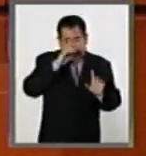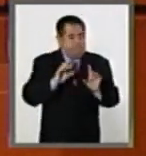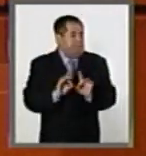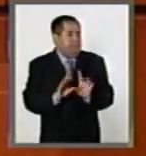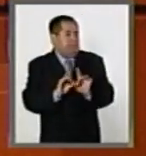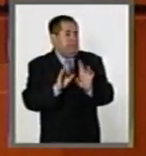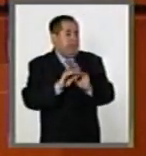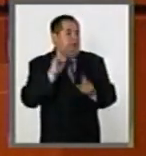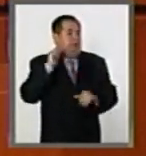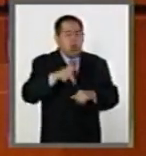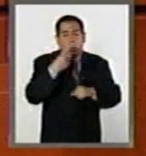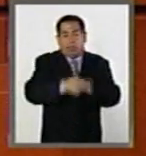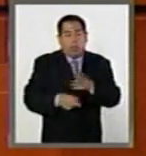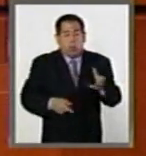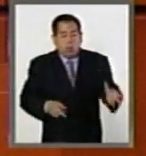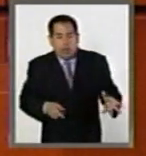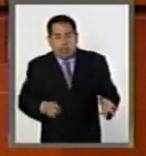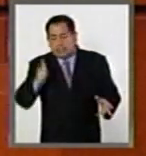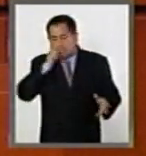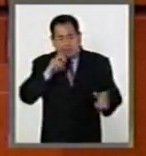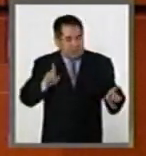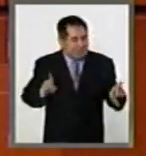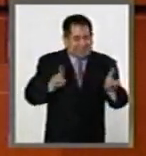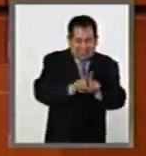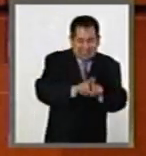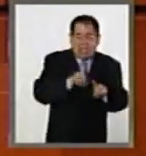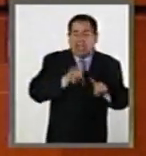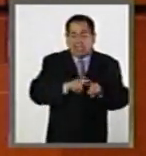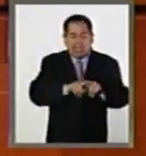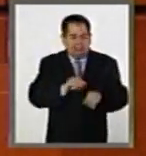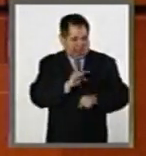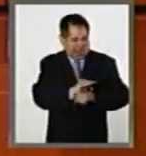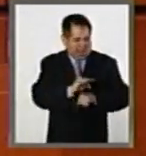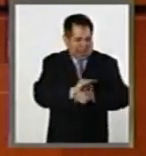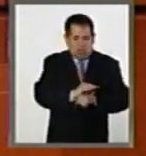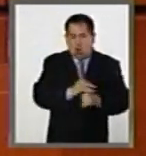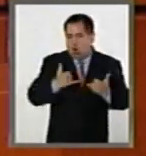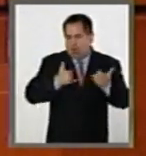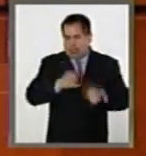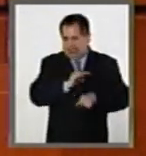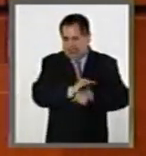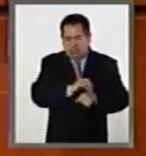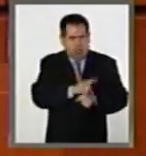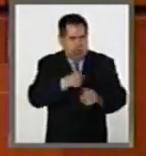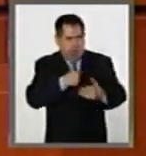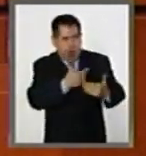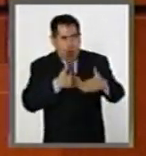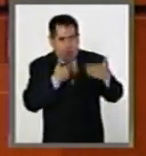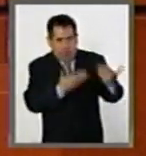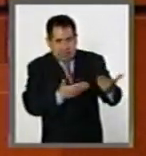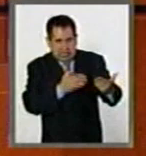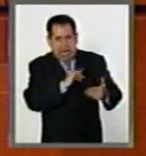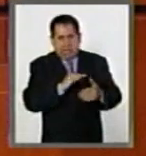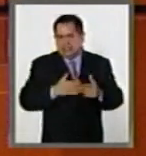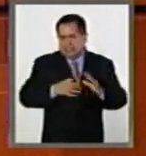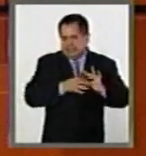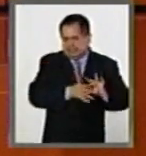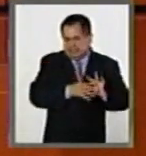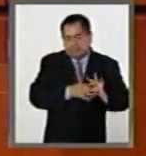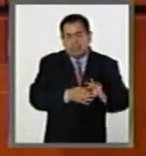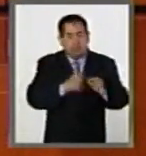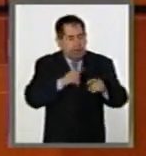cualquier situación siempre haya una persona cerca del adolescente que le permita tener confianza y enfrentar